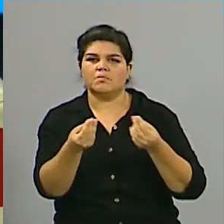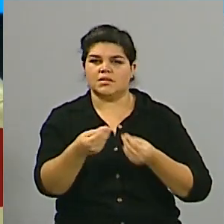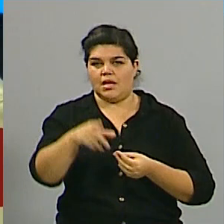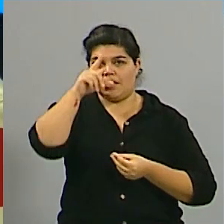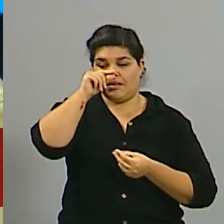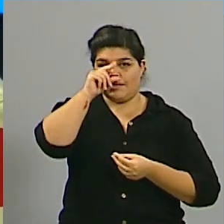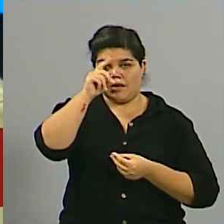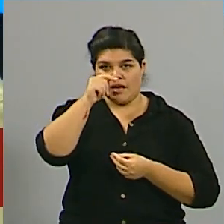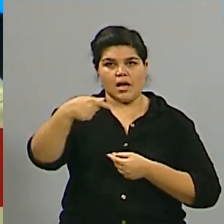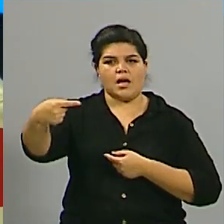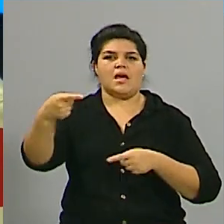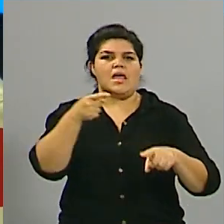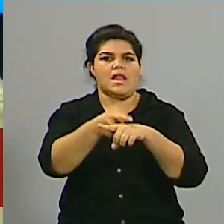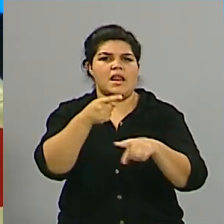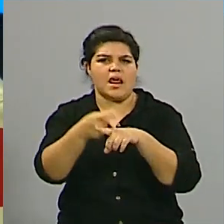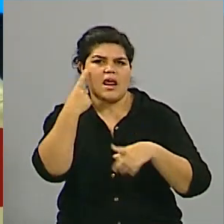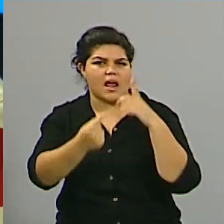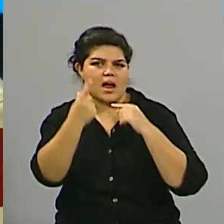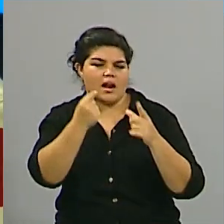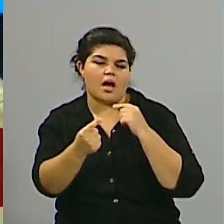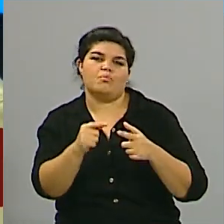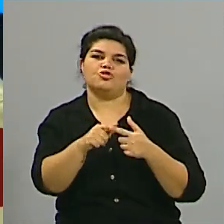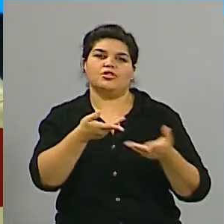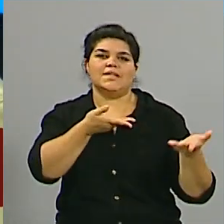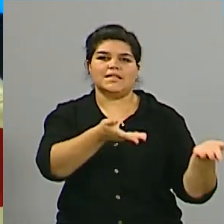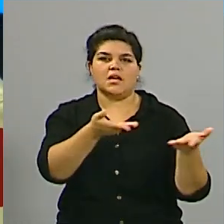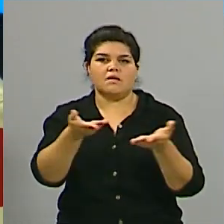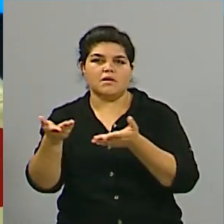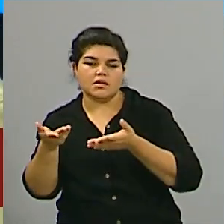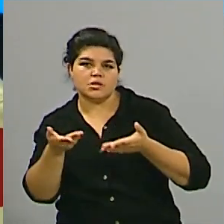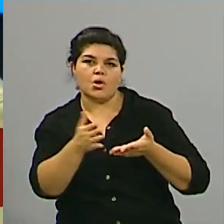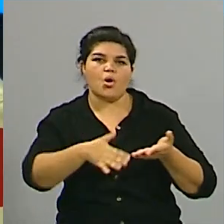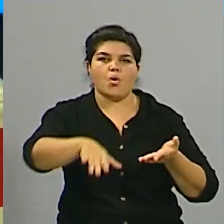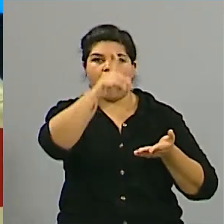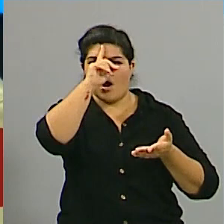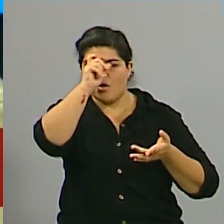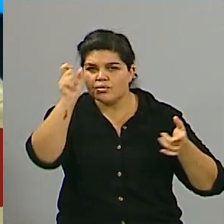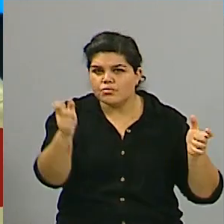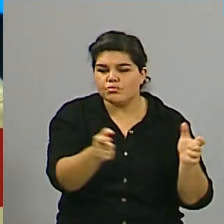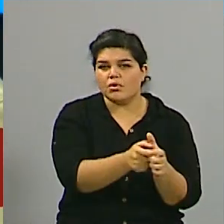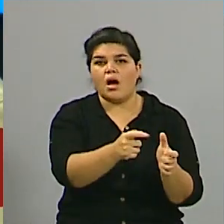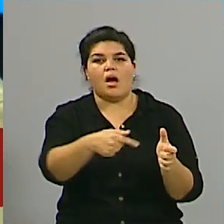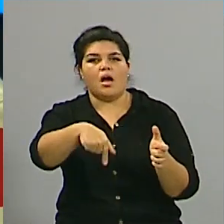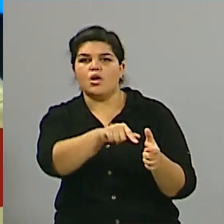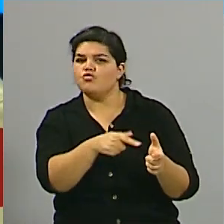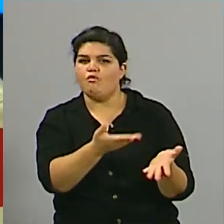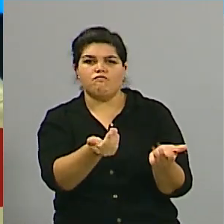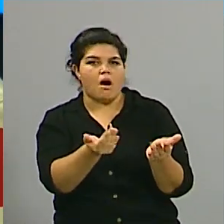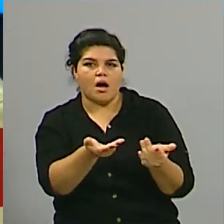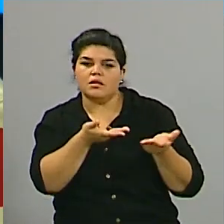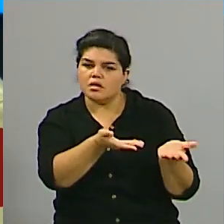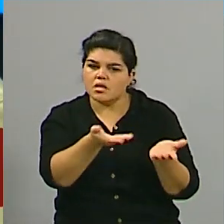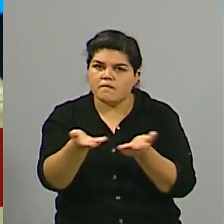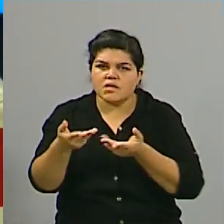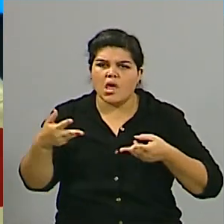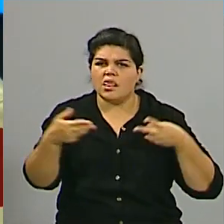salud, falta de servicios de salud por parte de los centros de salud, principalmente son provinciales, digamos, ¿no? Hay que trabajar, volvemos a lo